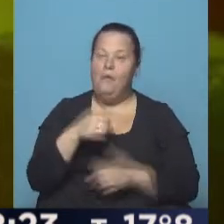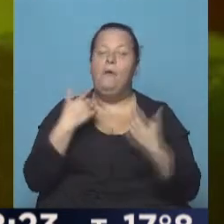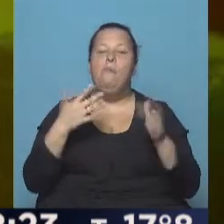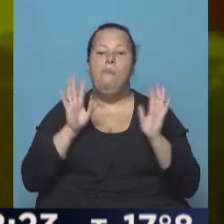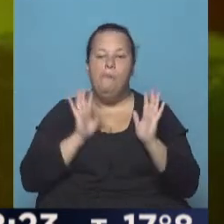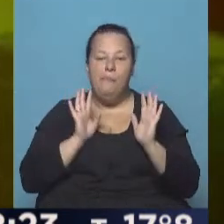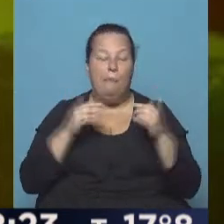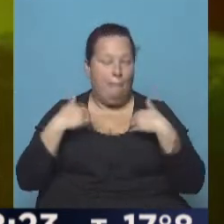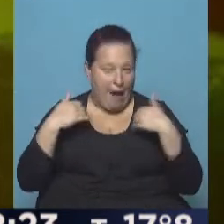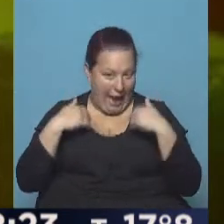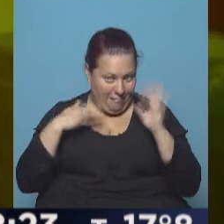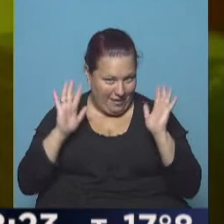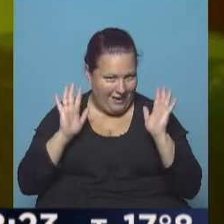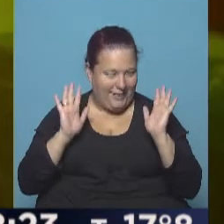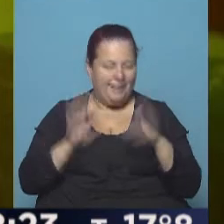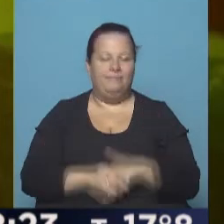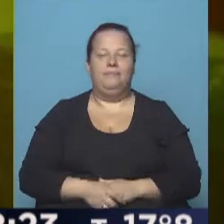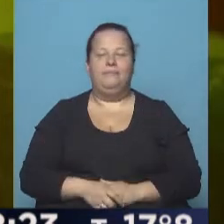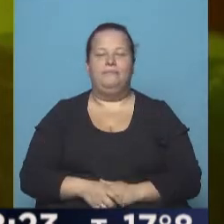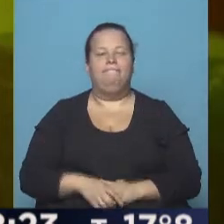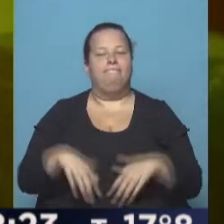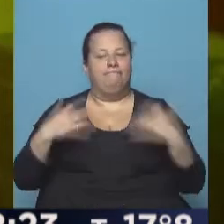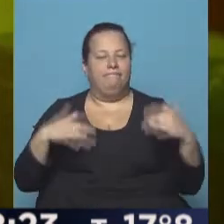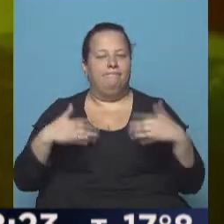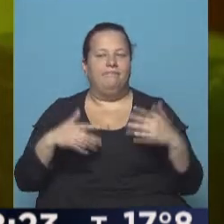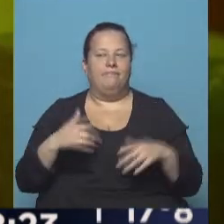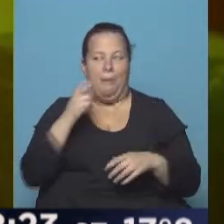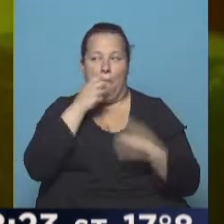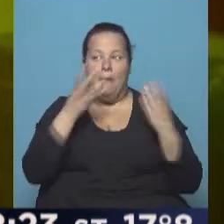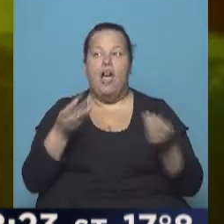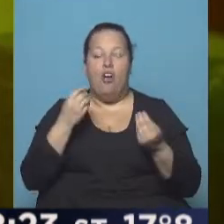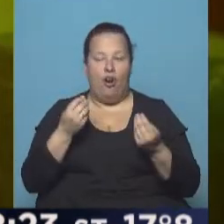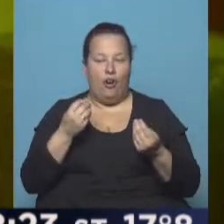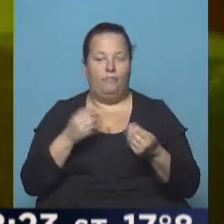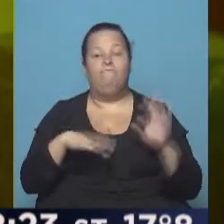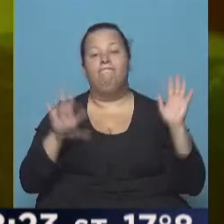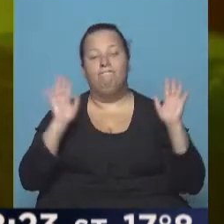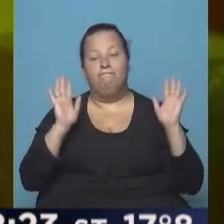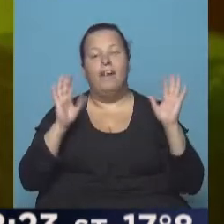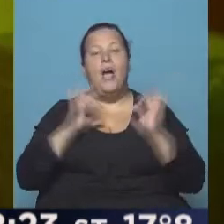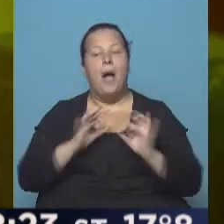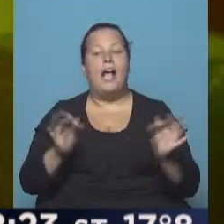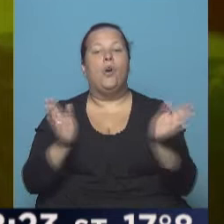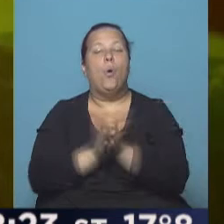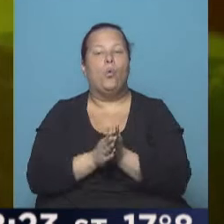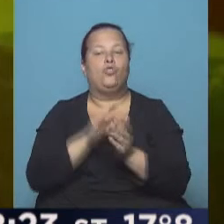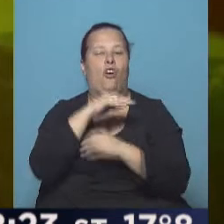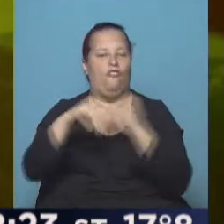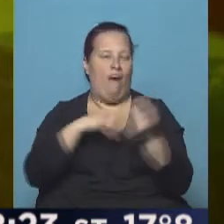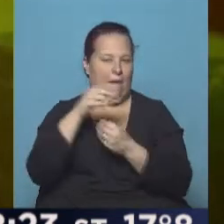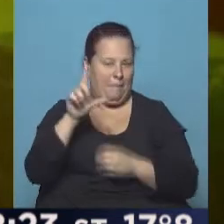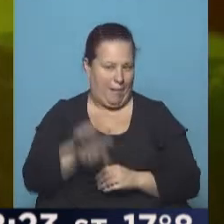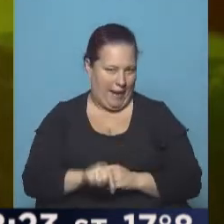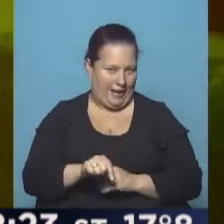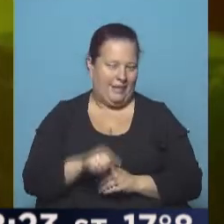hacer, para mí, te digo, es algo bastante favorable, es por ahí compartir las vacaciones con la familia, digamos.